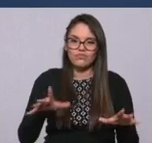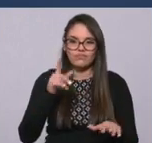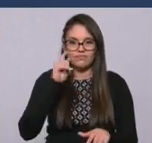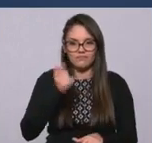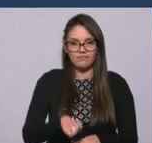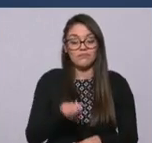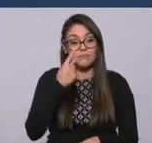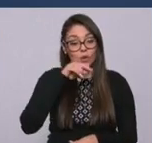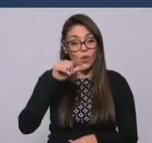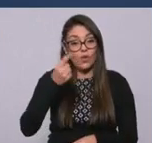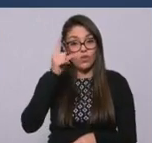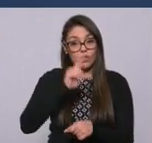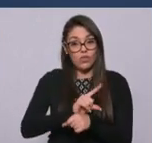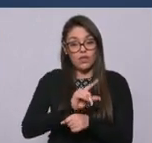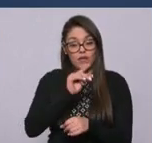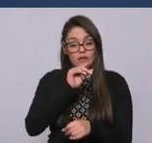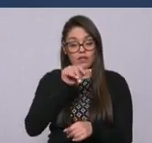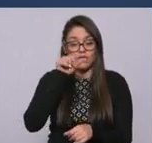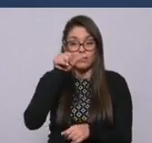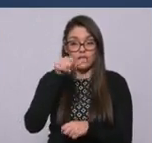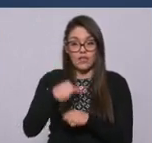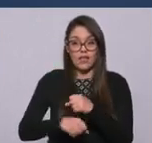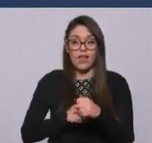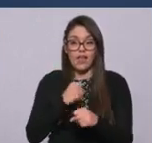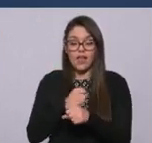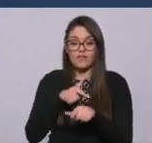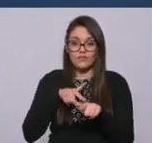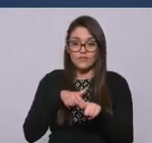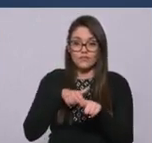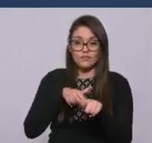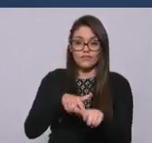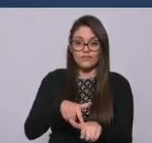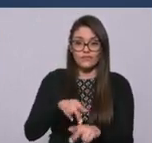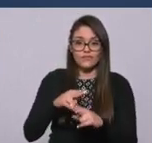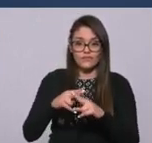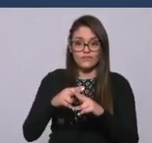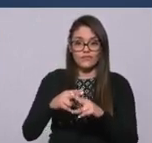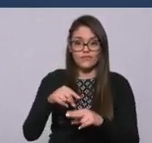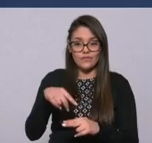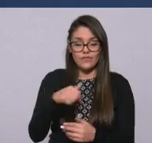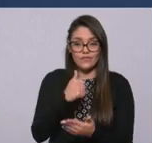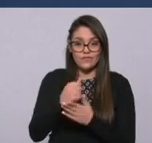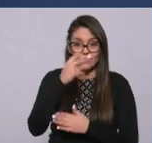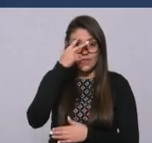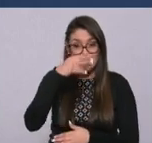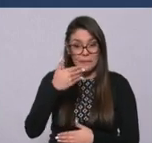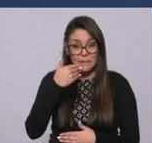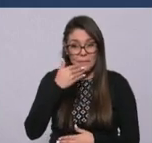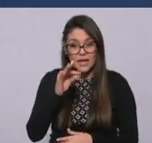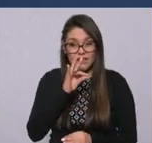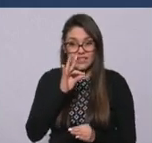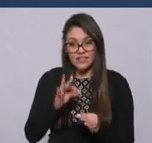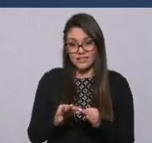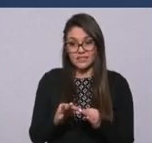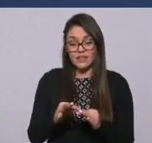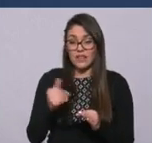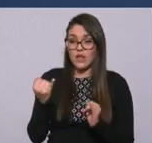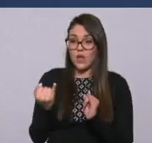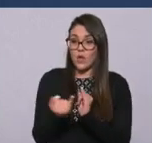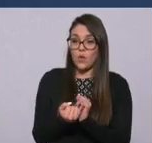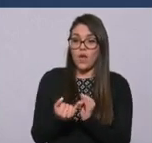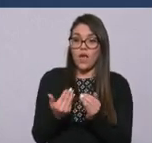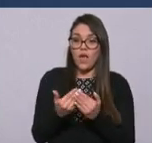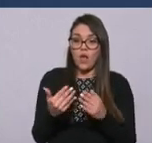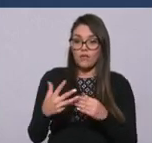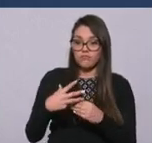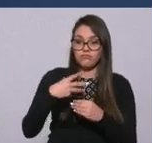que el día de hoy cumple 16 años en operación en la Ciudad de México. Tan exitoso es que ha sido replicado en